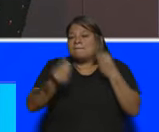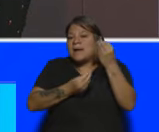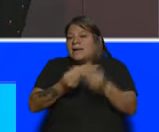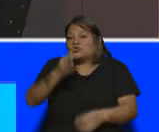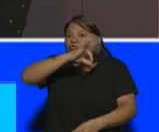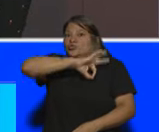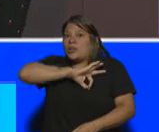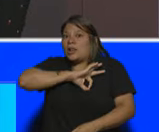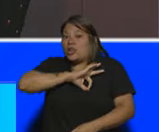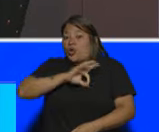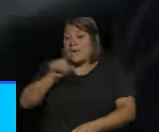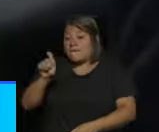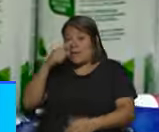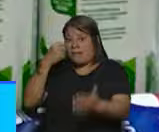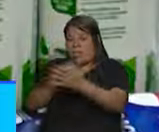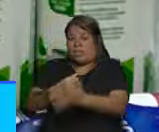lo que no